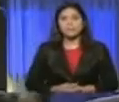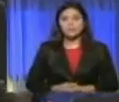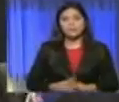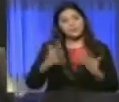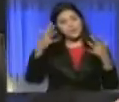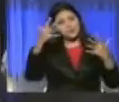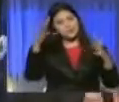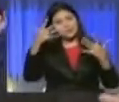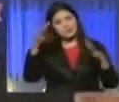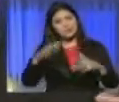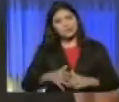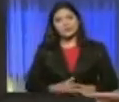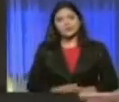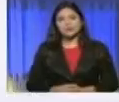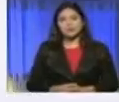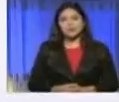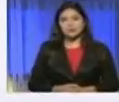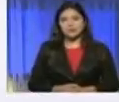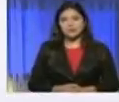El compañero